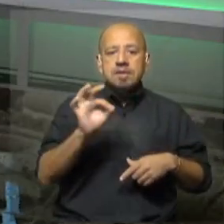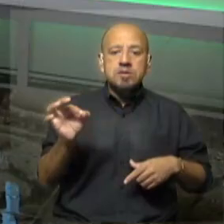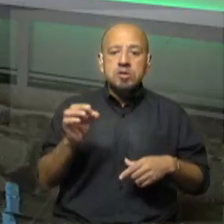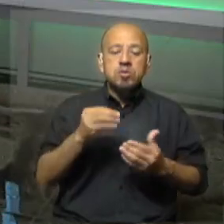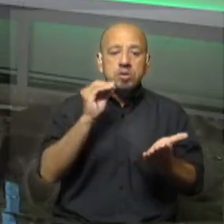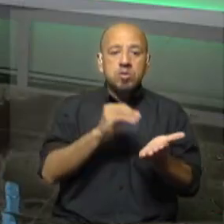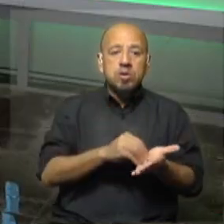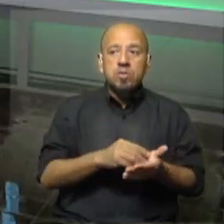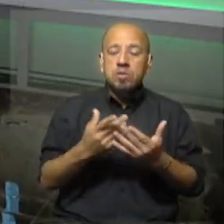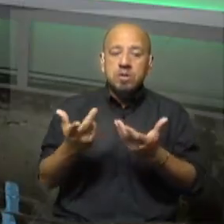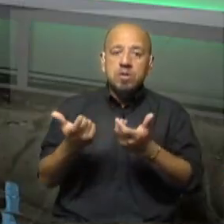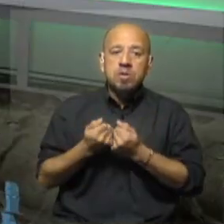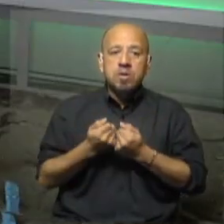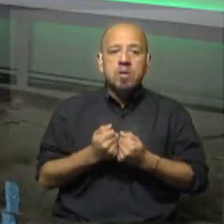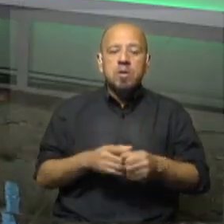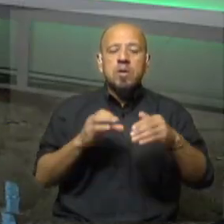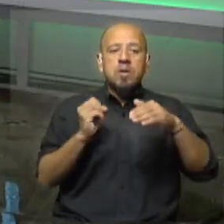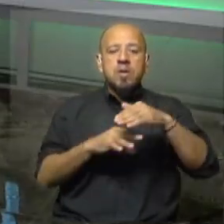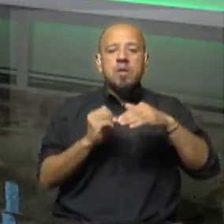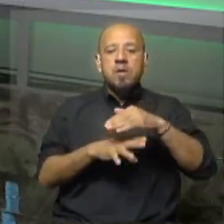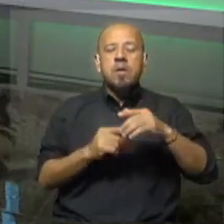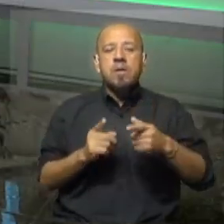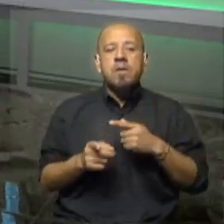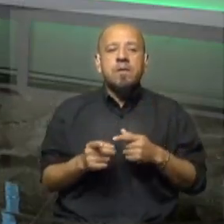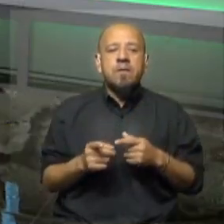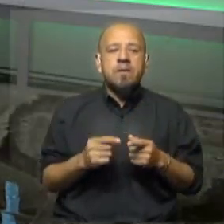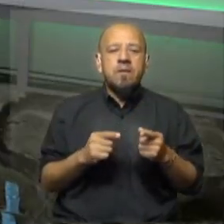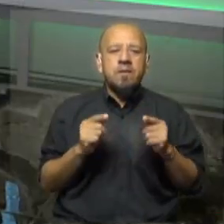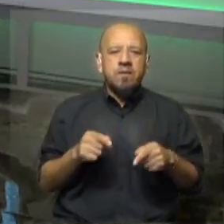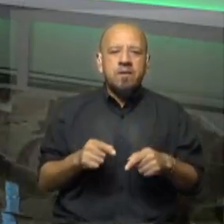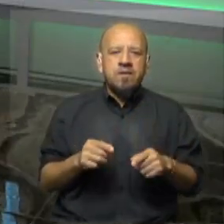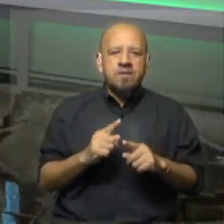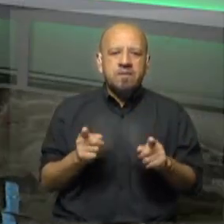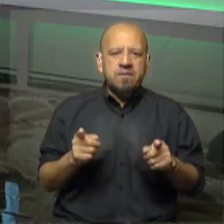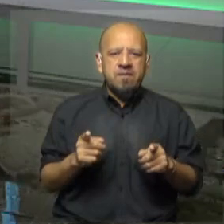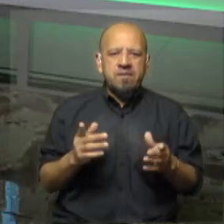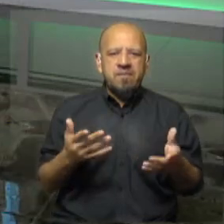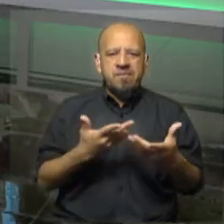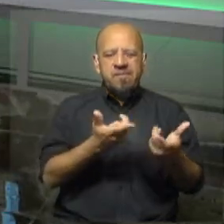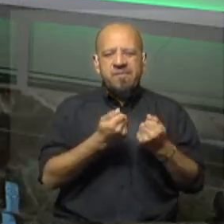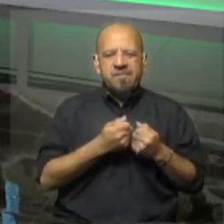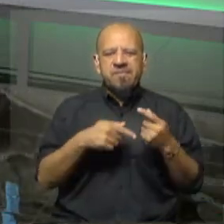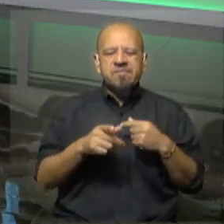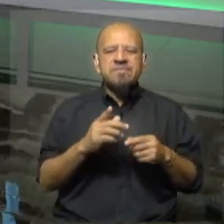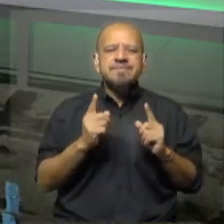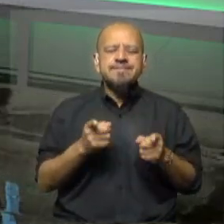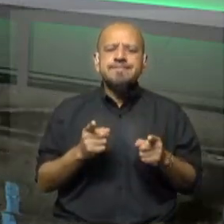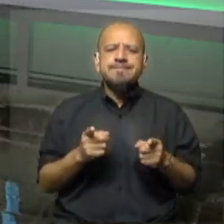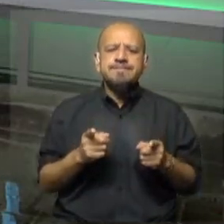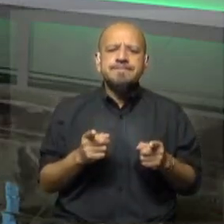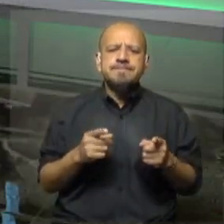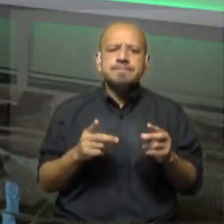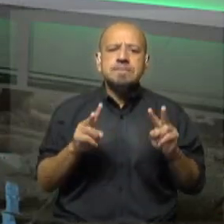recibir ayudas económicas del Fondo Agropecuario de Emergencia. Esto no únicamente tiene que ver con las ayudas puntuales a los productores, sino tiene que ver con